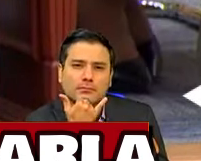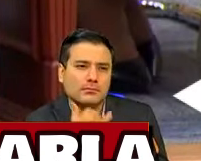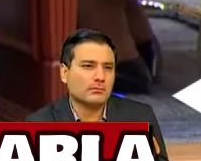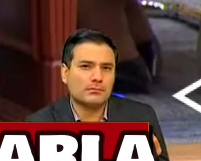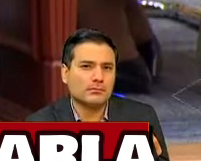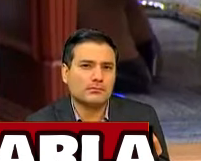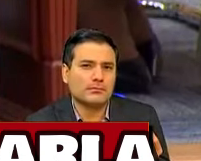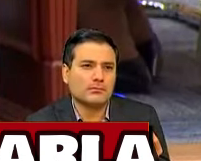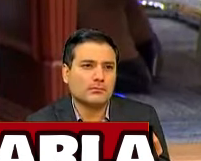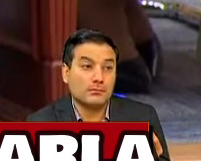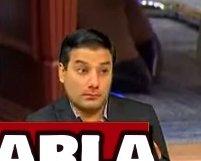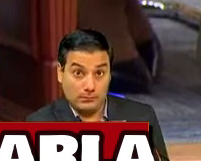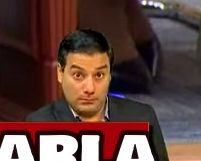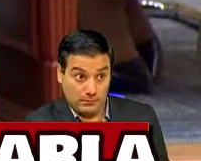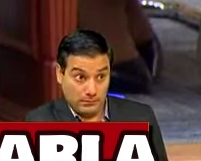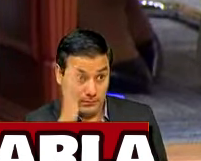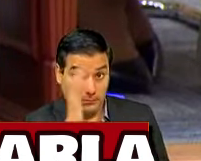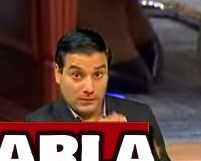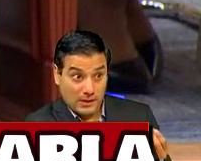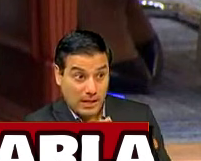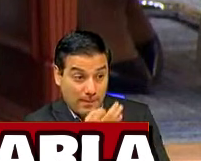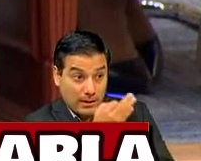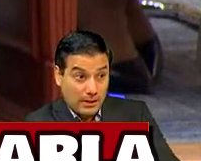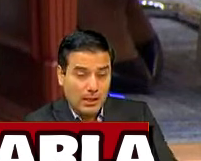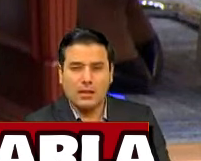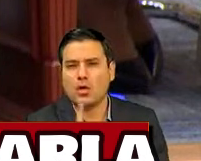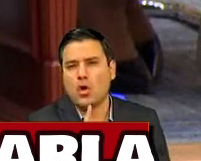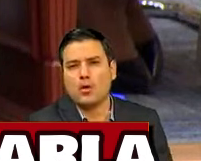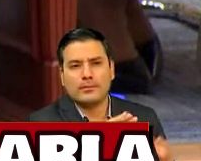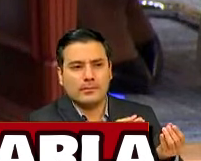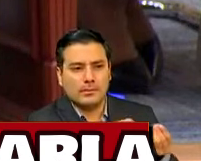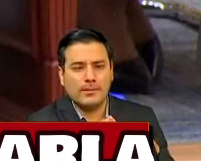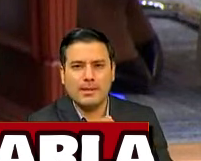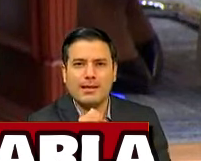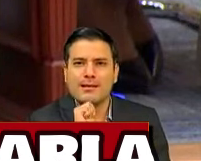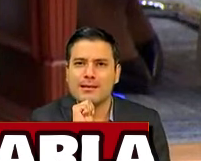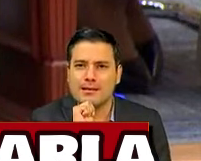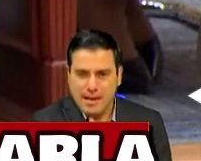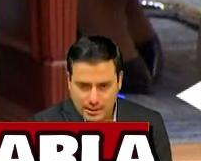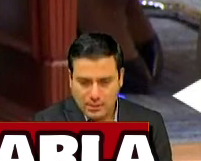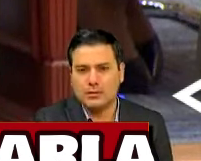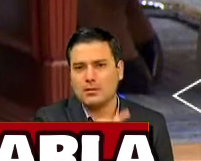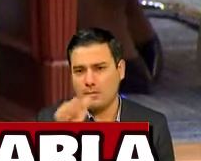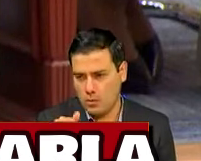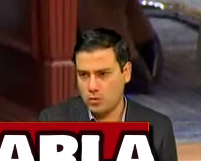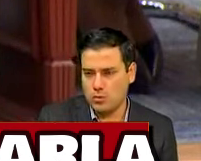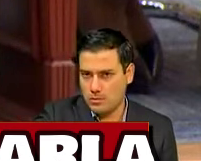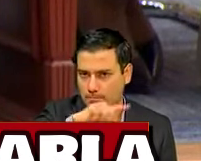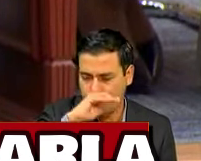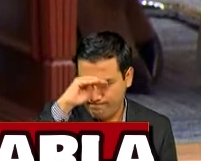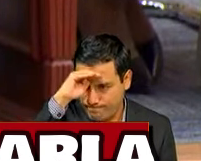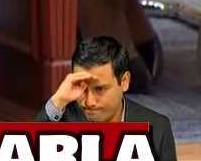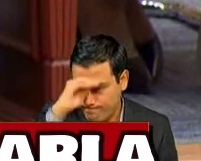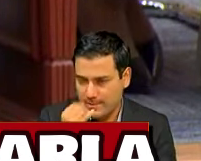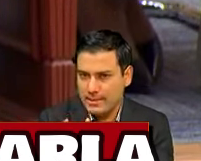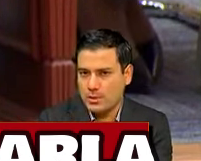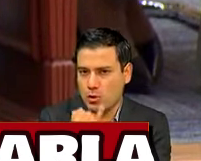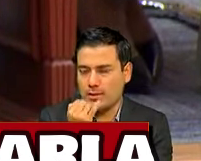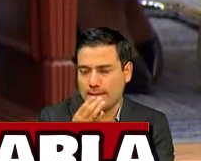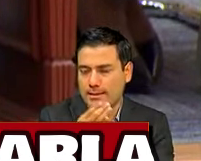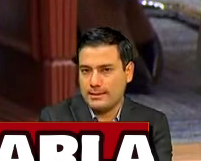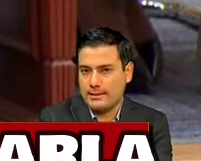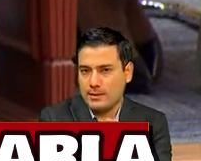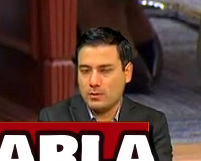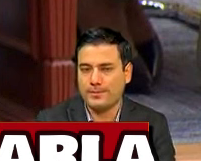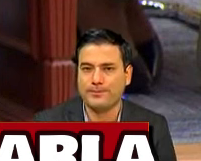presentados extemporáneamente, y de ahí partir a cuál será la sanción que debe imponer este instituto. Por tanto,